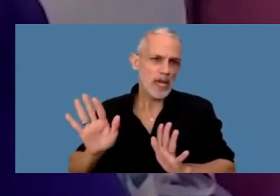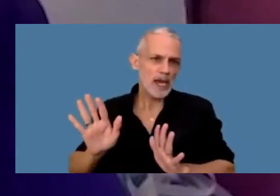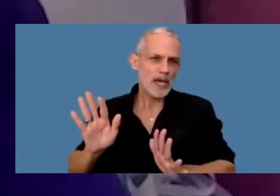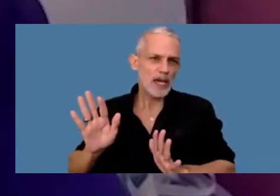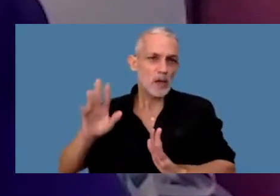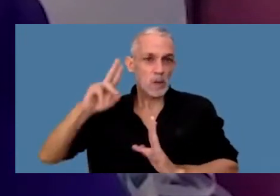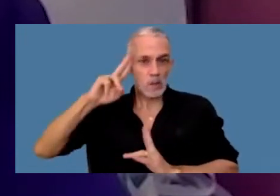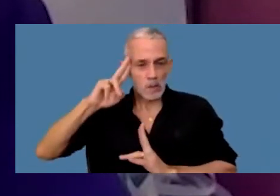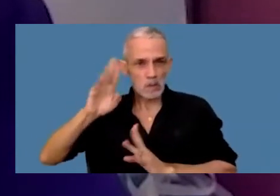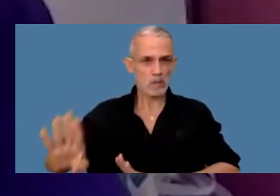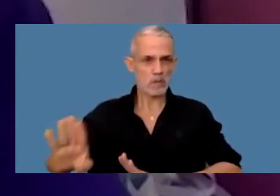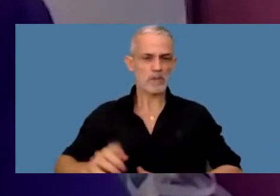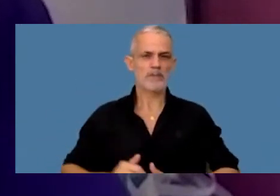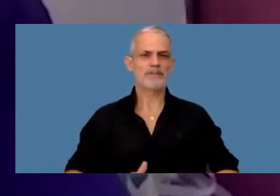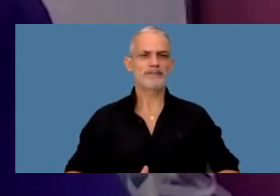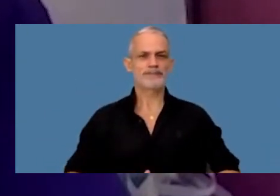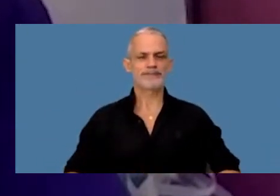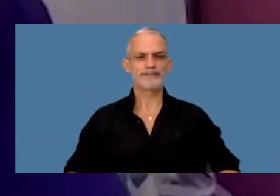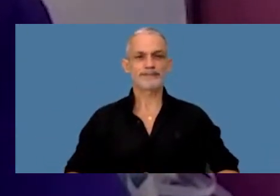a que esa pelvis